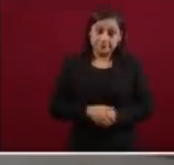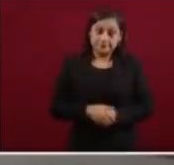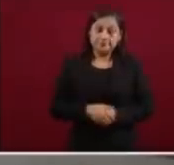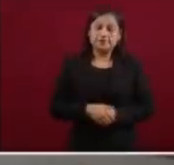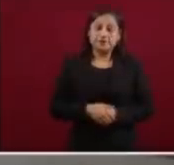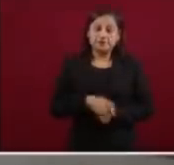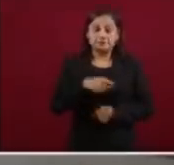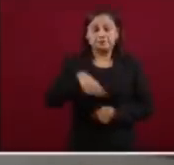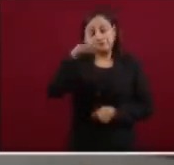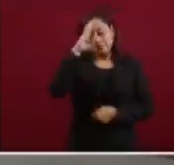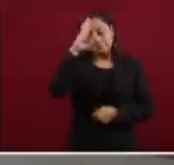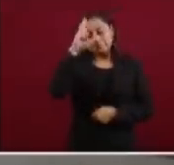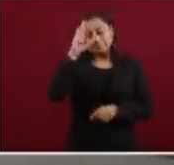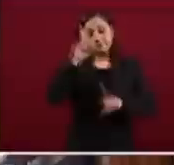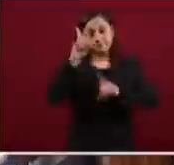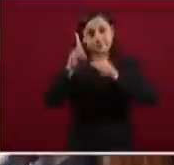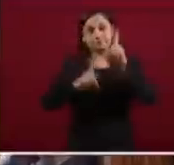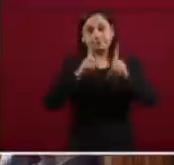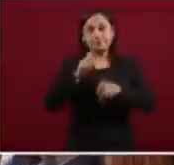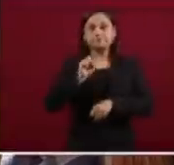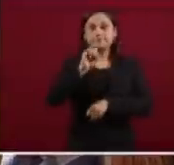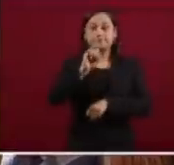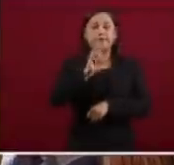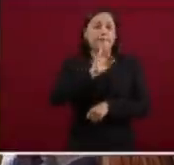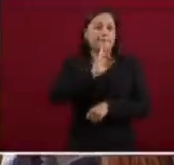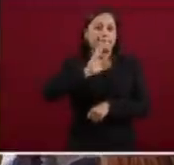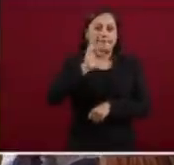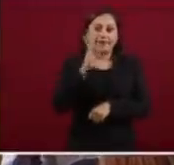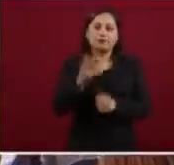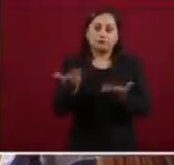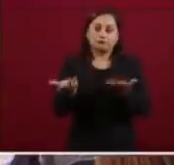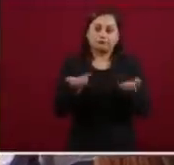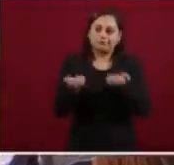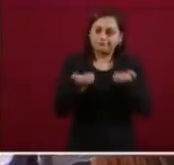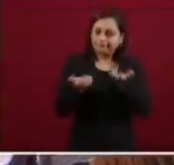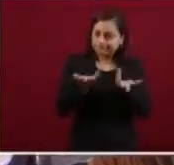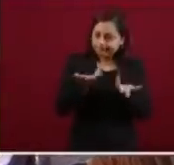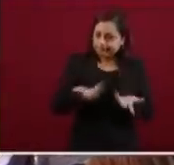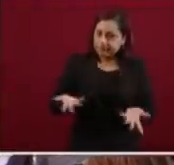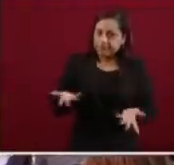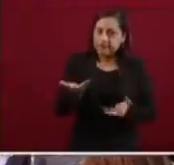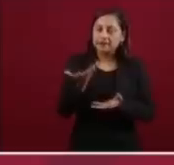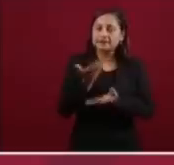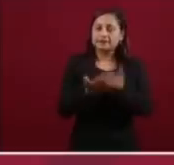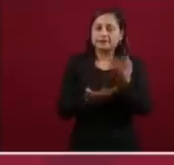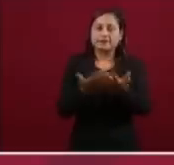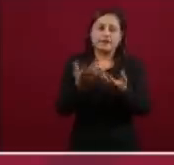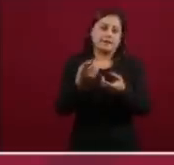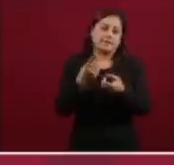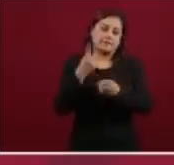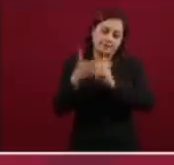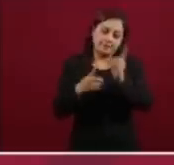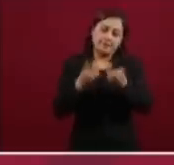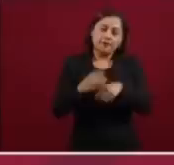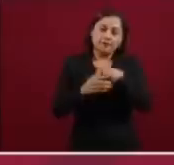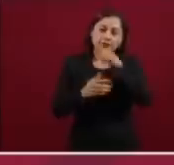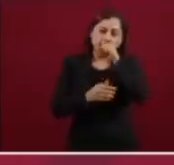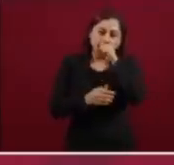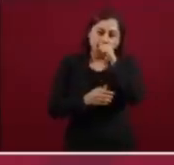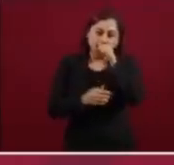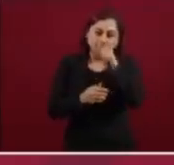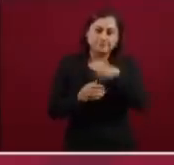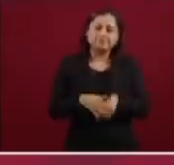deportes lo mejor es hacer deporte eso es lo mejor de todo caminar y